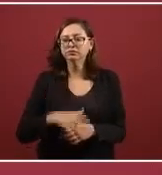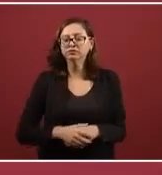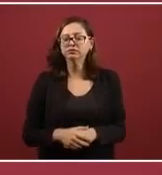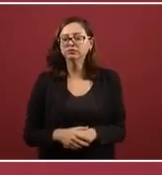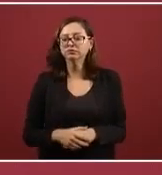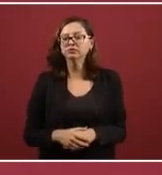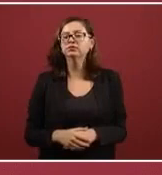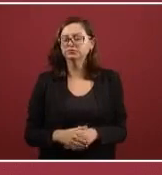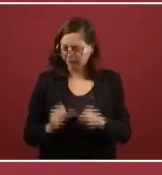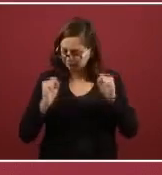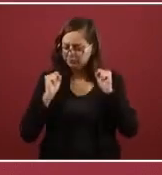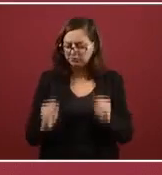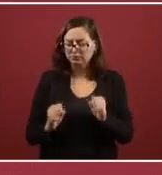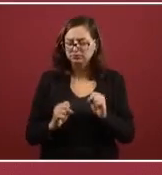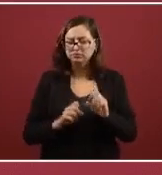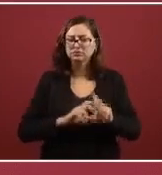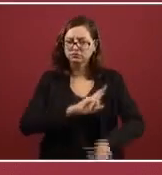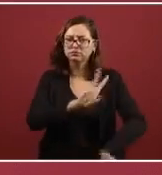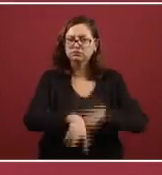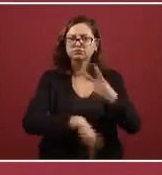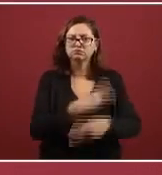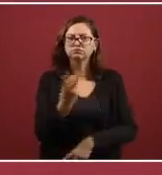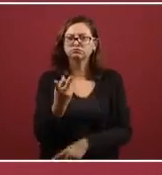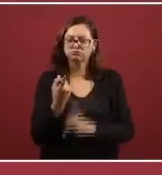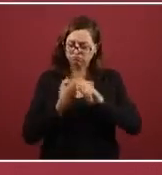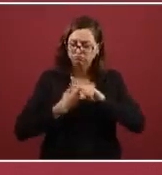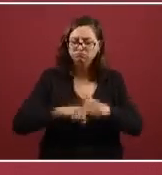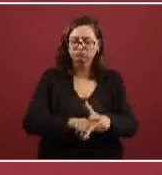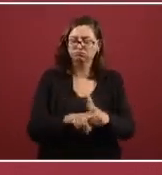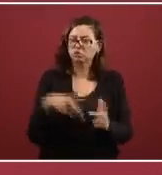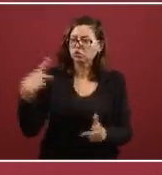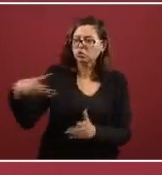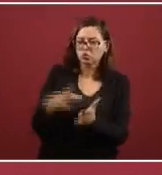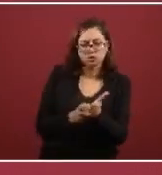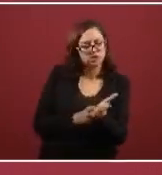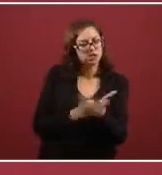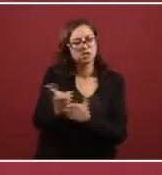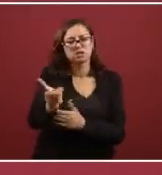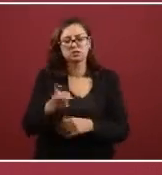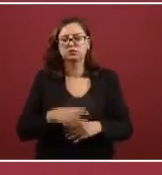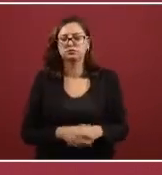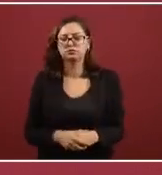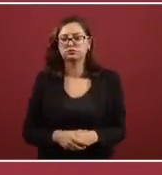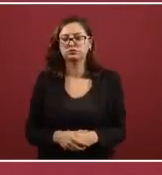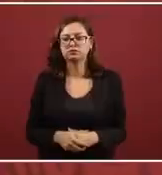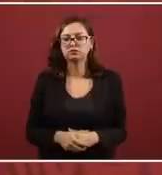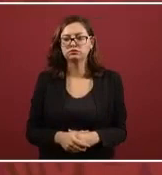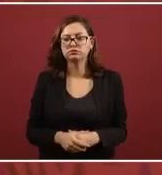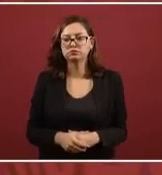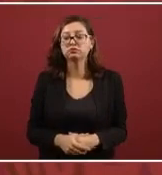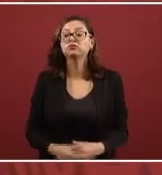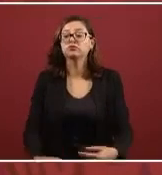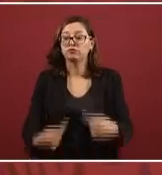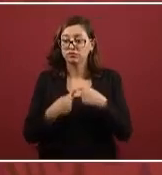se garantiza ese derecho. En mi caso,